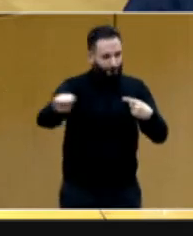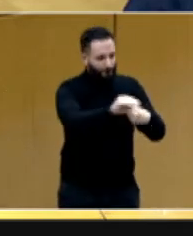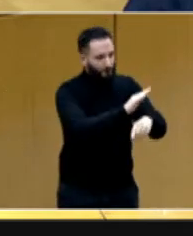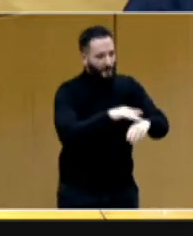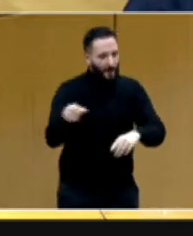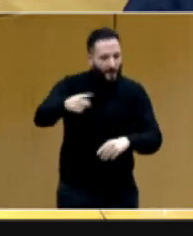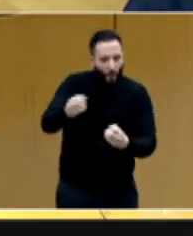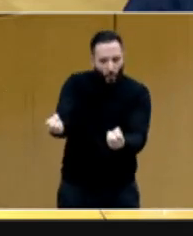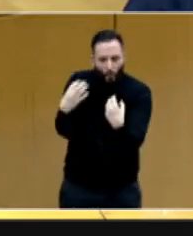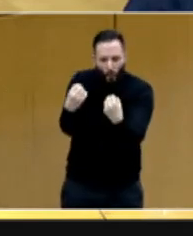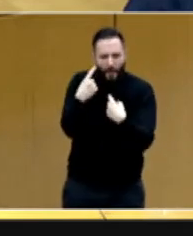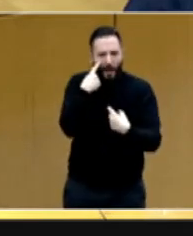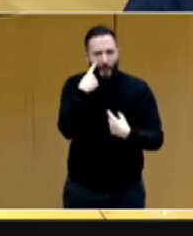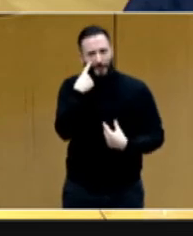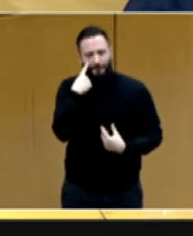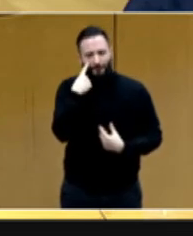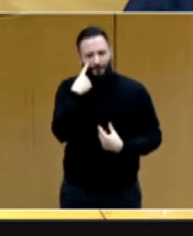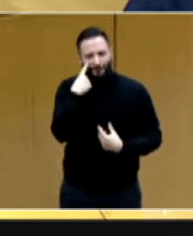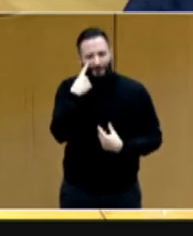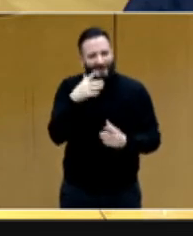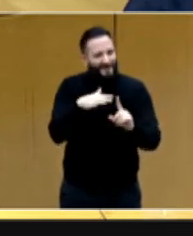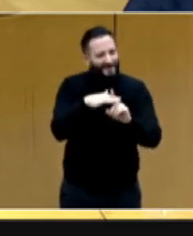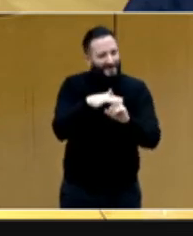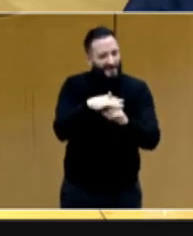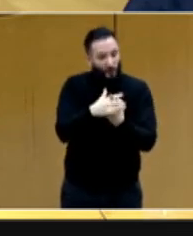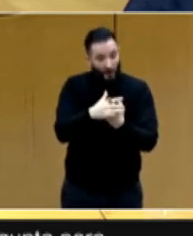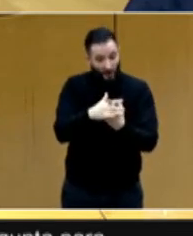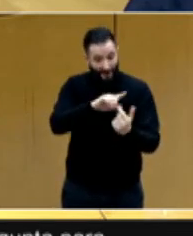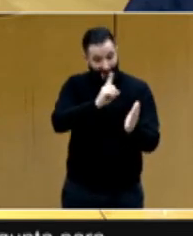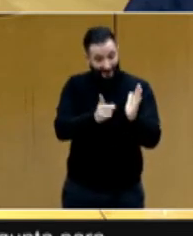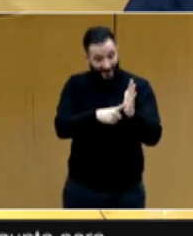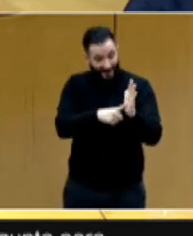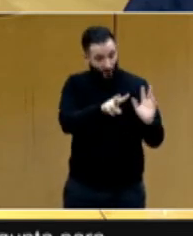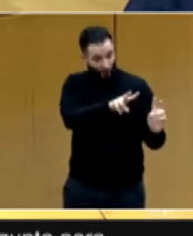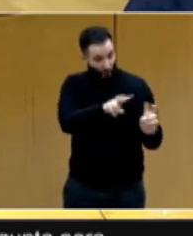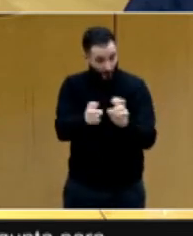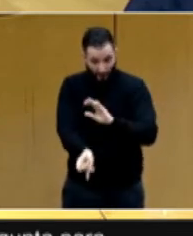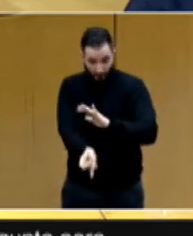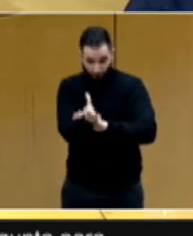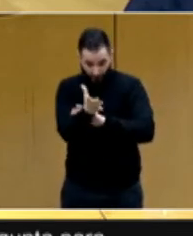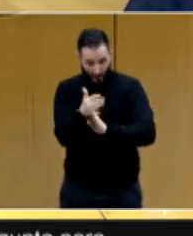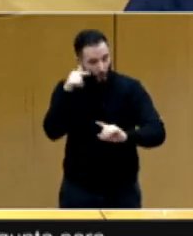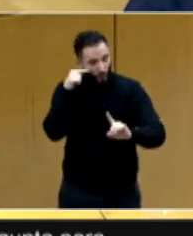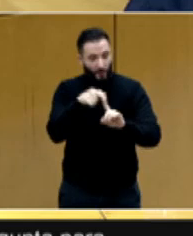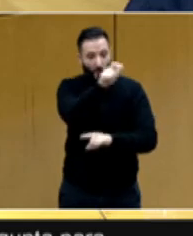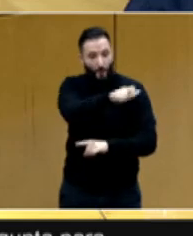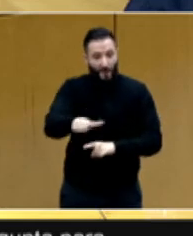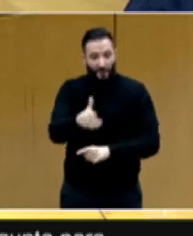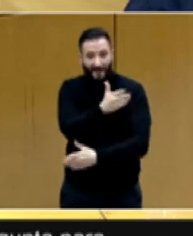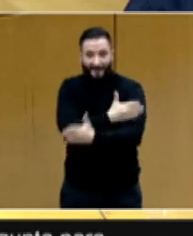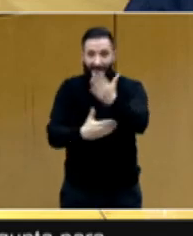contar que que implica esta esta ley para las personas con